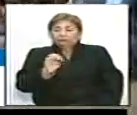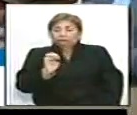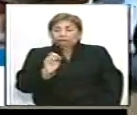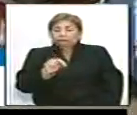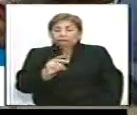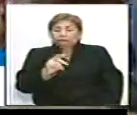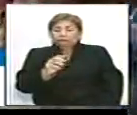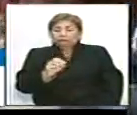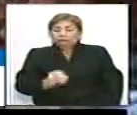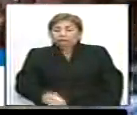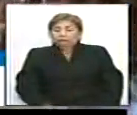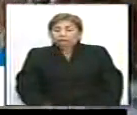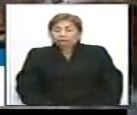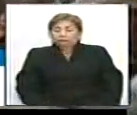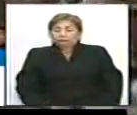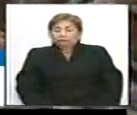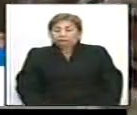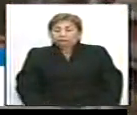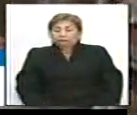Gracias, presidente, coordinador.